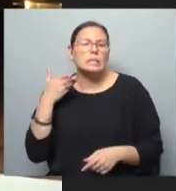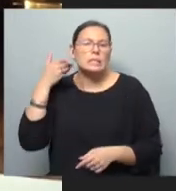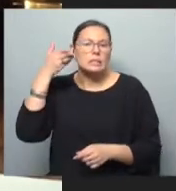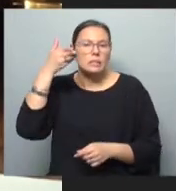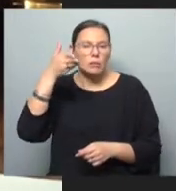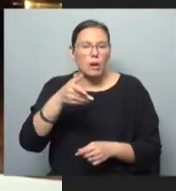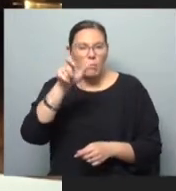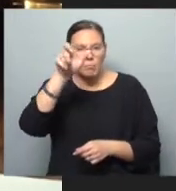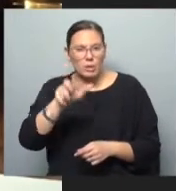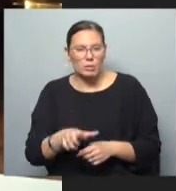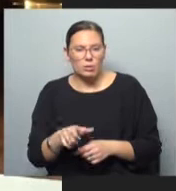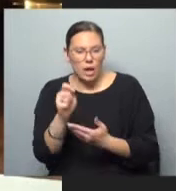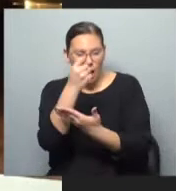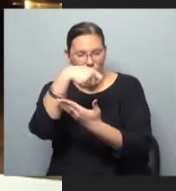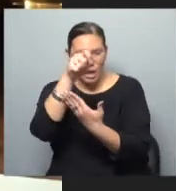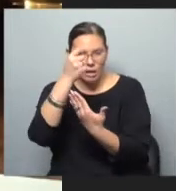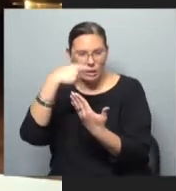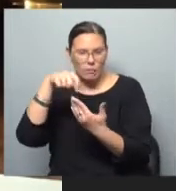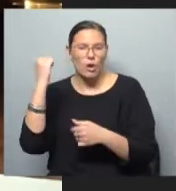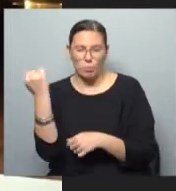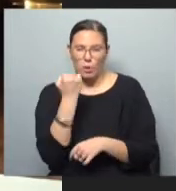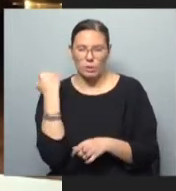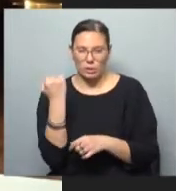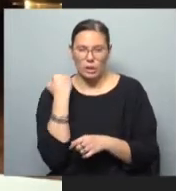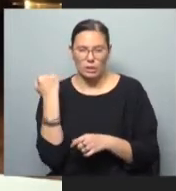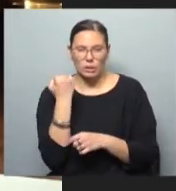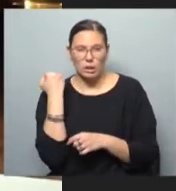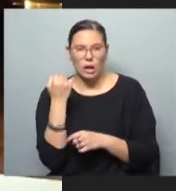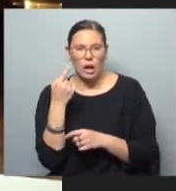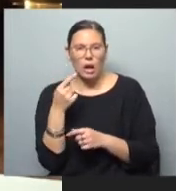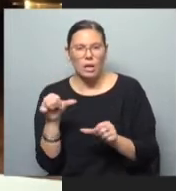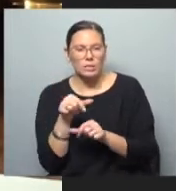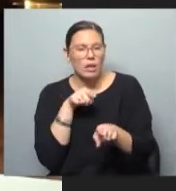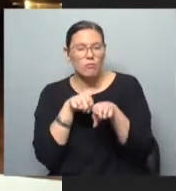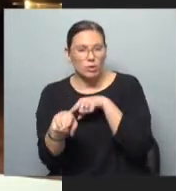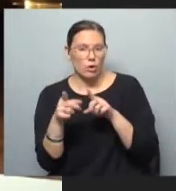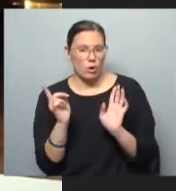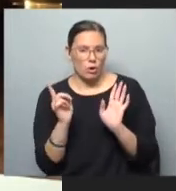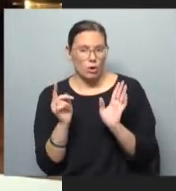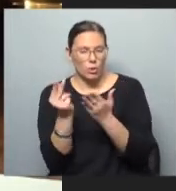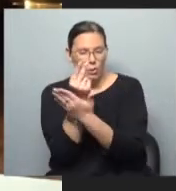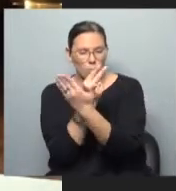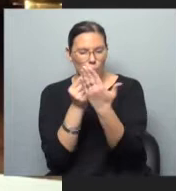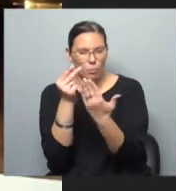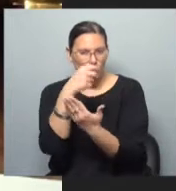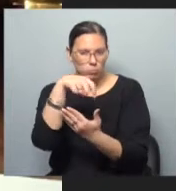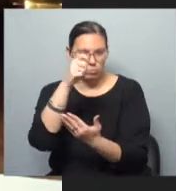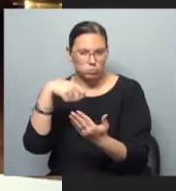un prestigioso calígrafo a hacer una obra en vivo. O sea, ves a la